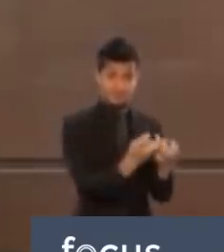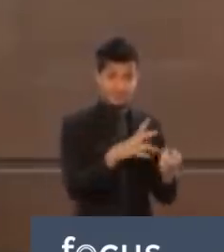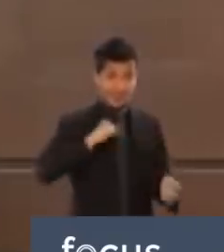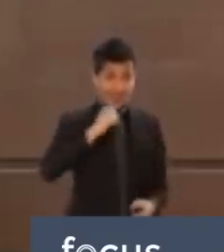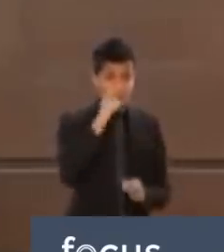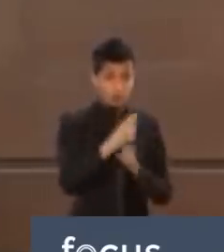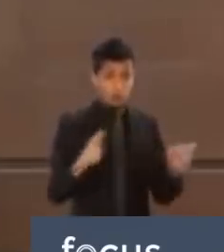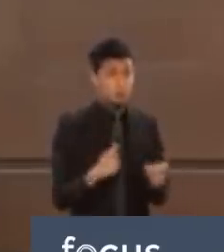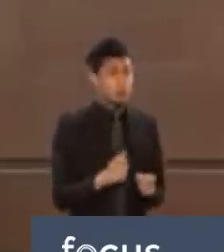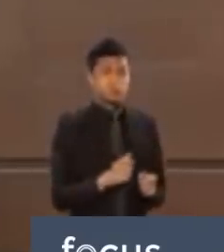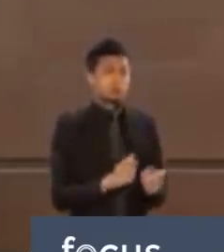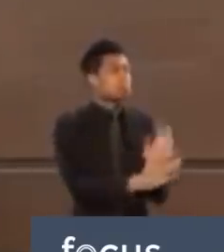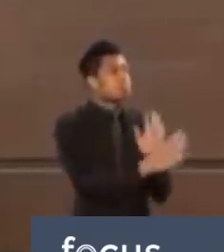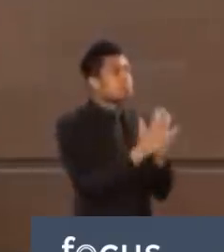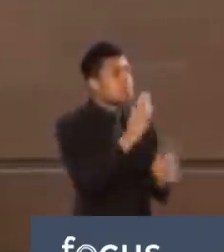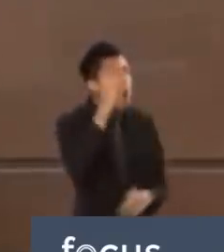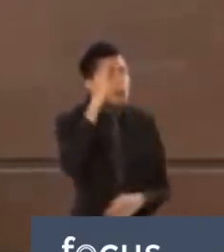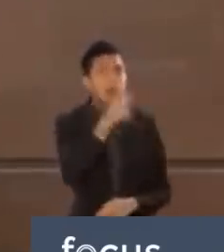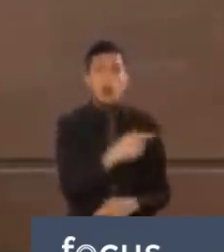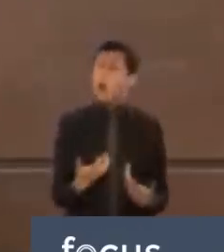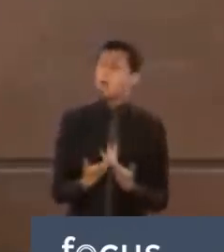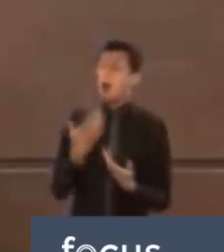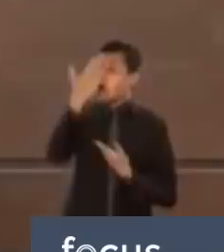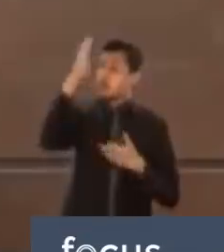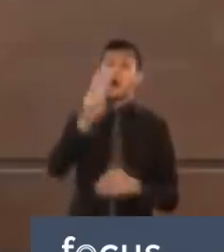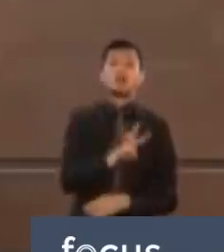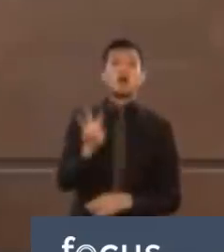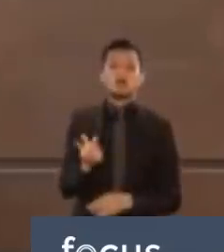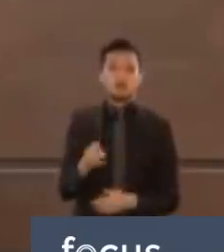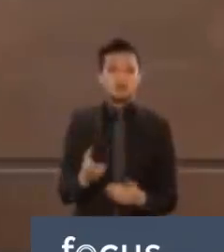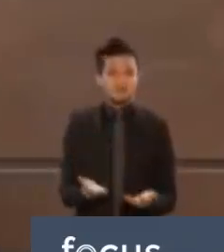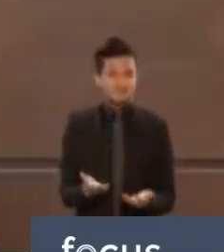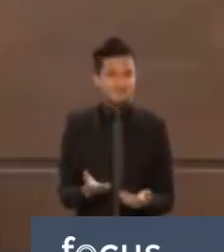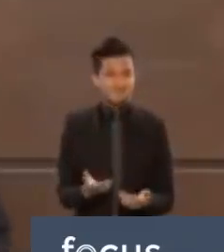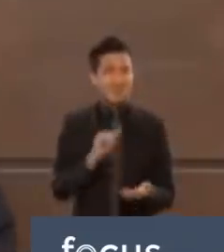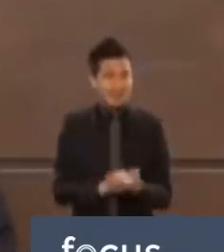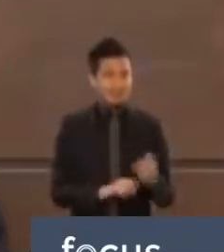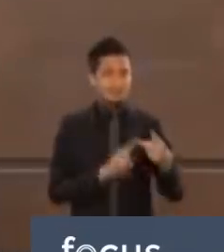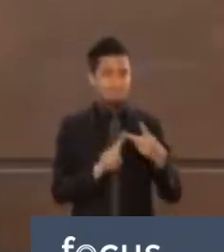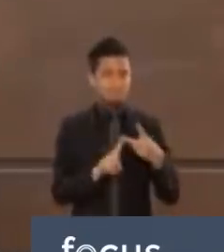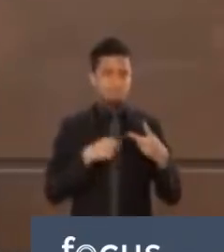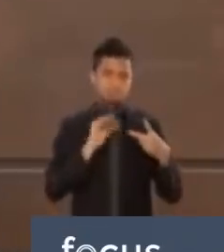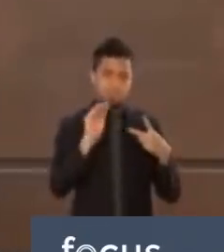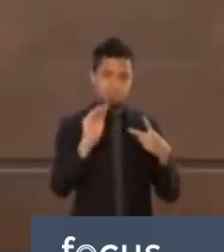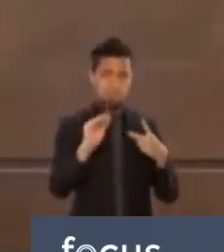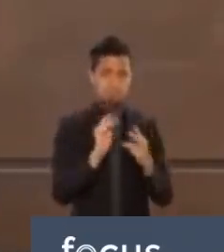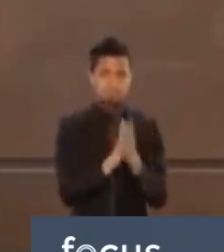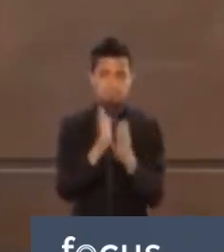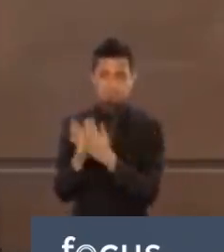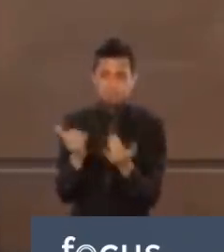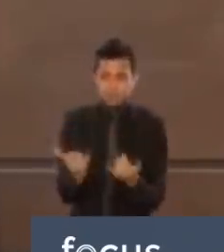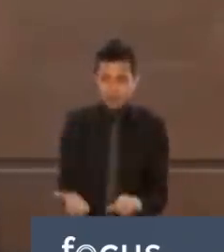reporta ningún resultado a la policía porque dice solo tener conocimiento de 38. Es el segundo elemento que quisiera poner en conocimiento